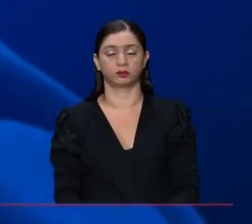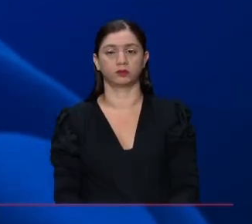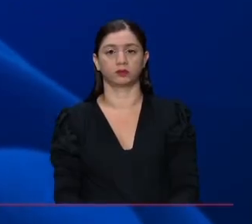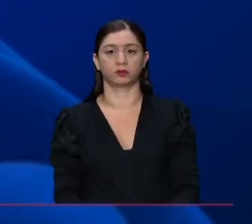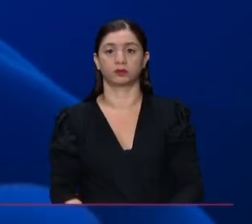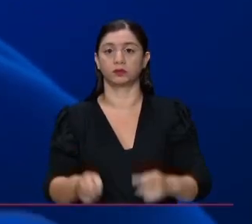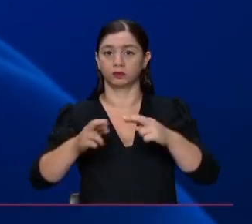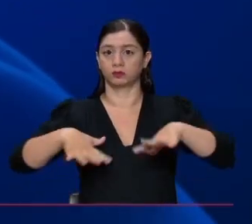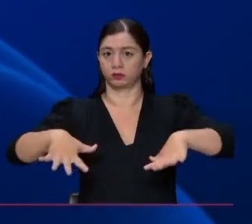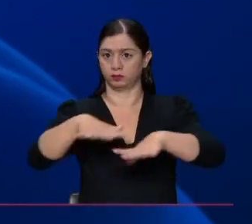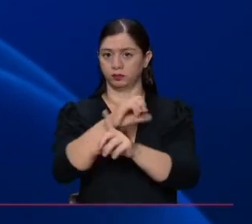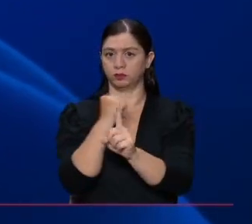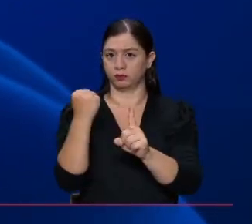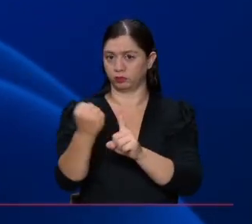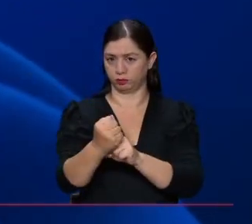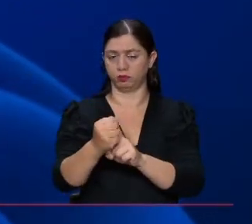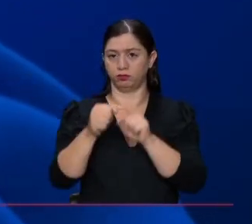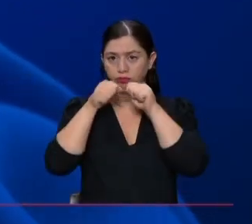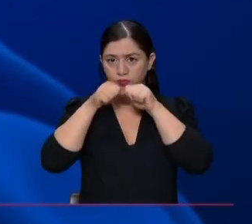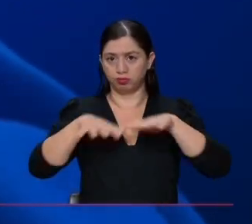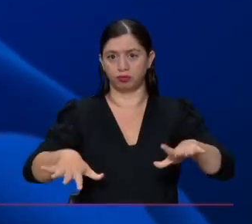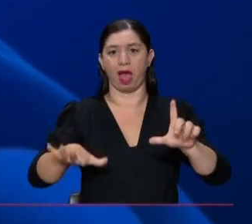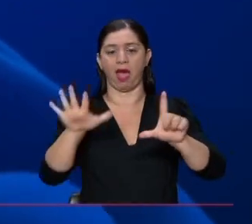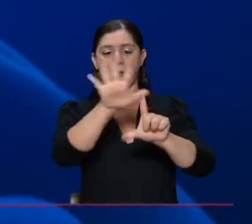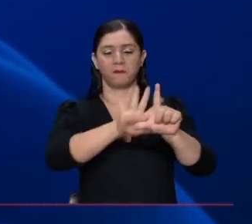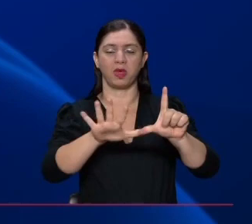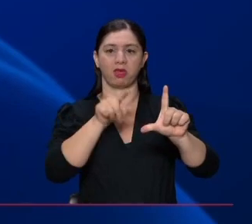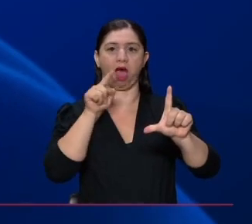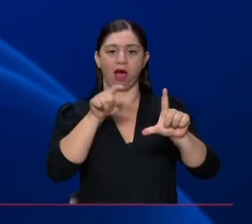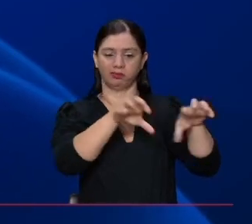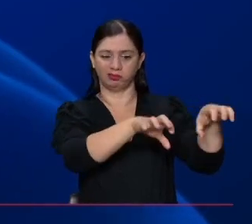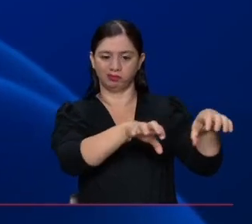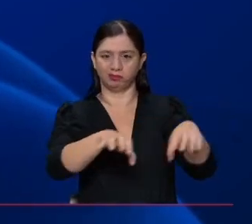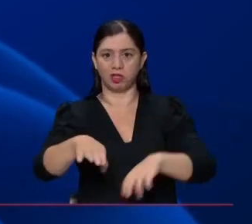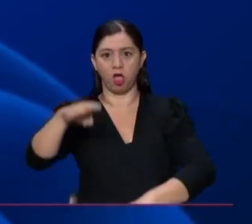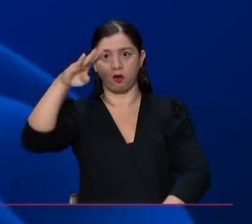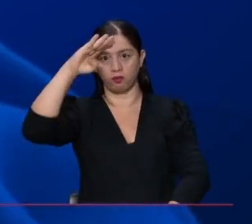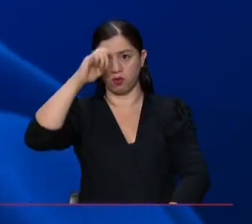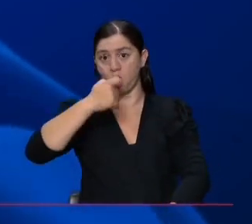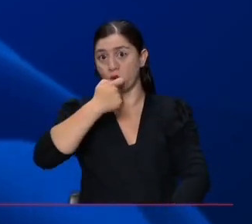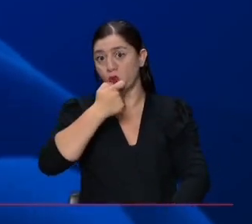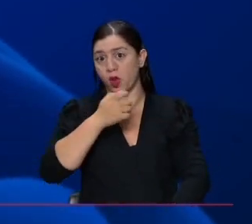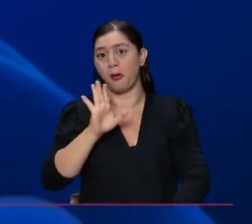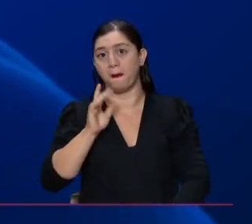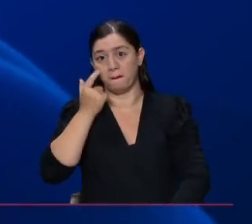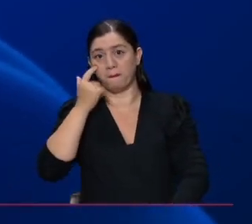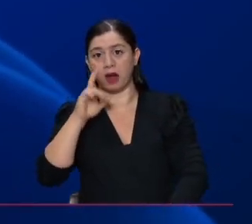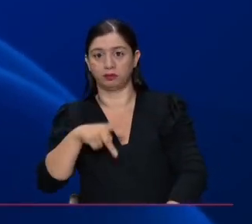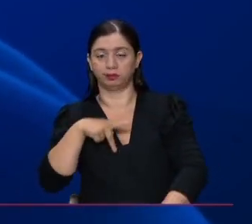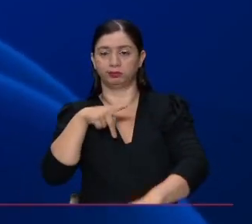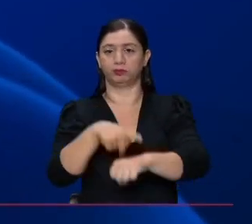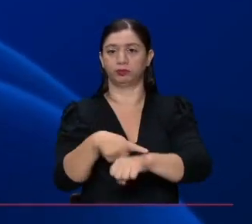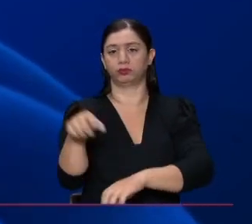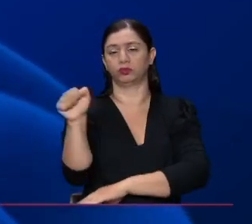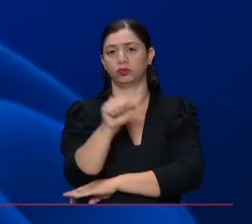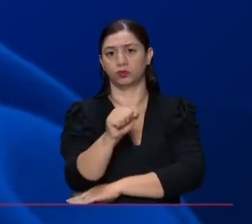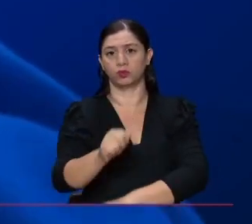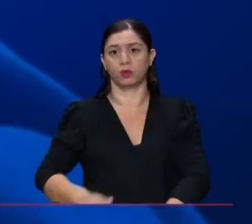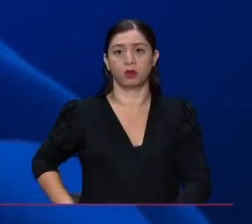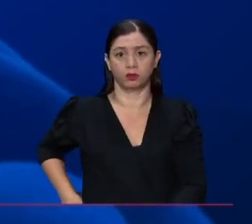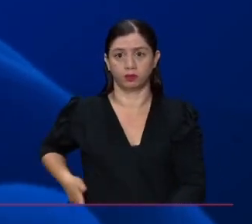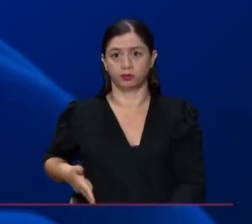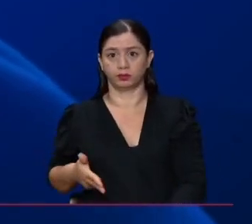A través de redes sociales se conoció un video en el que se observa a un agente de tránsito supuestamente amedrentando a un conductor con un arma de